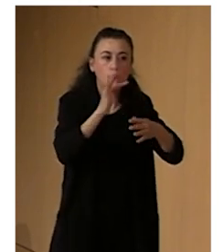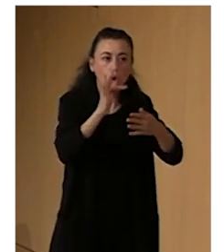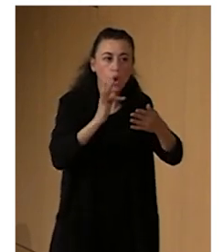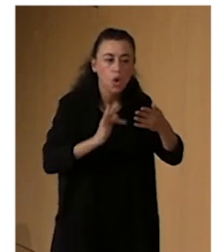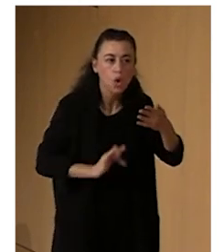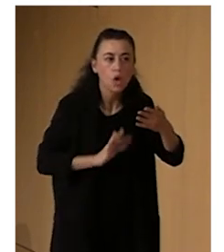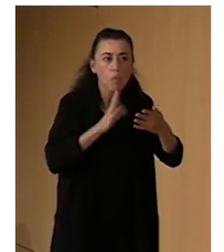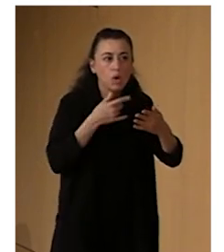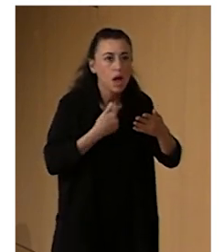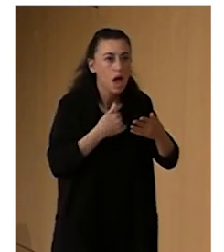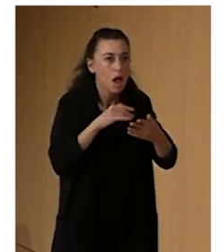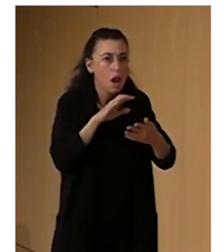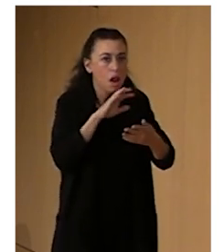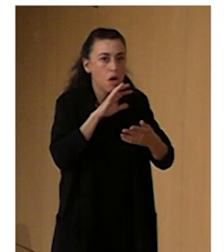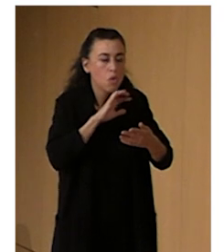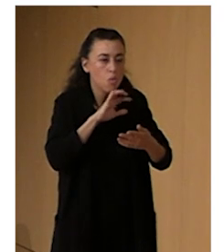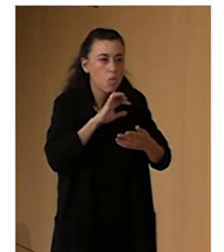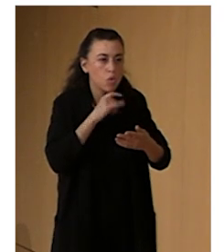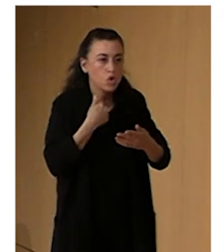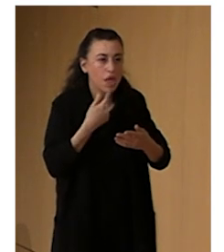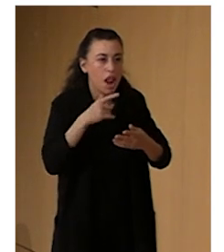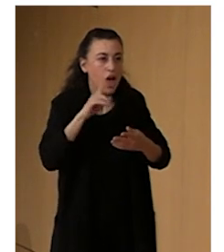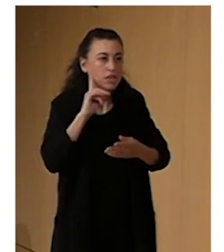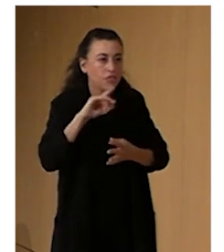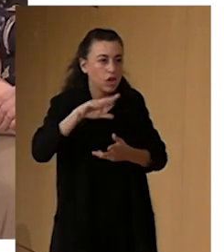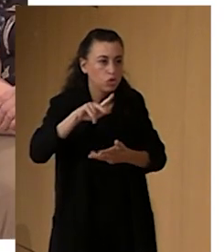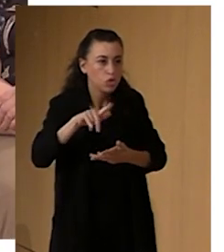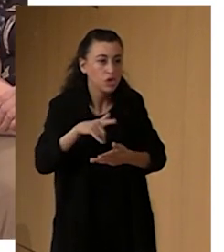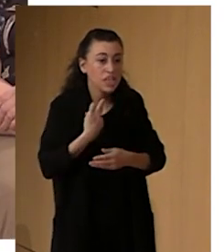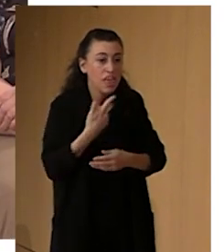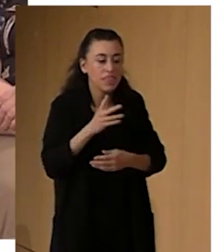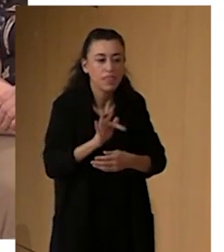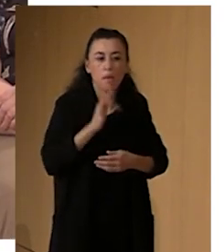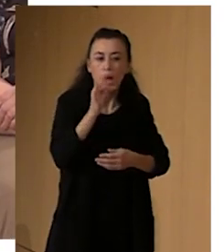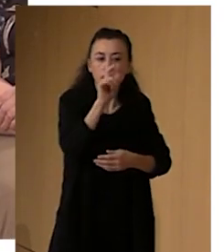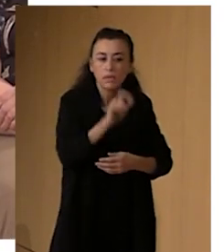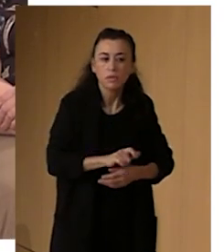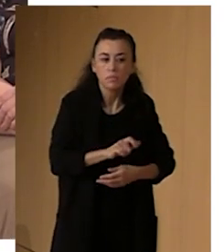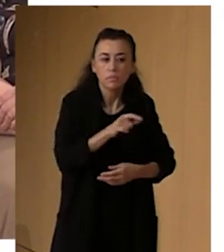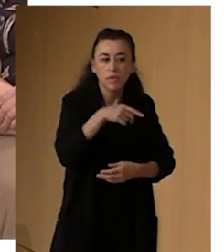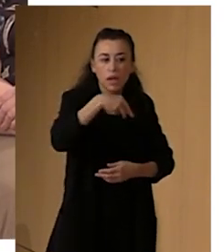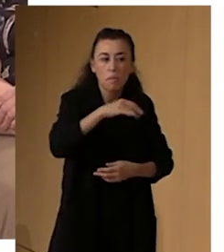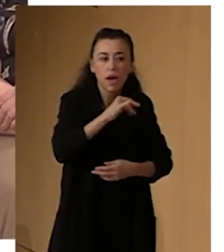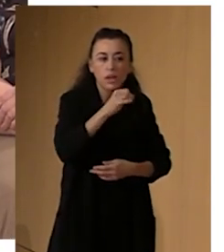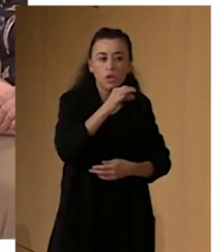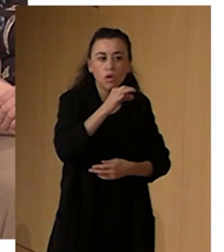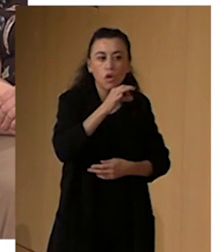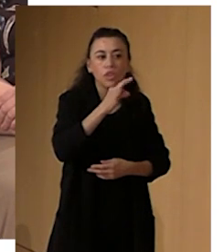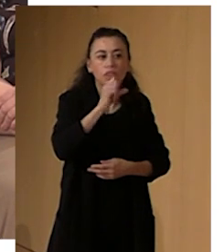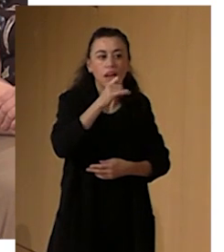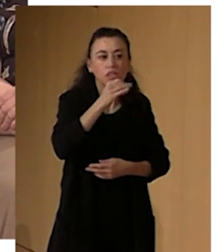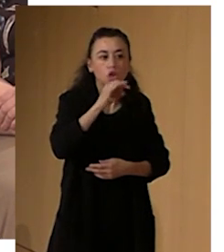news y lo que nos enseñaba el comisario que por cierto fue Mario tascón tristemente